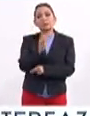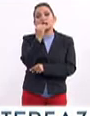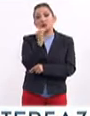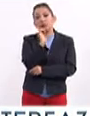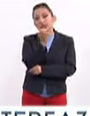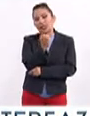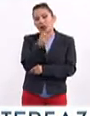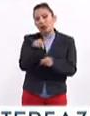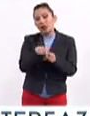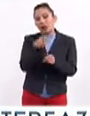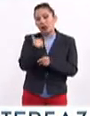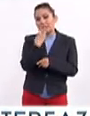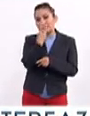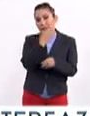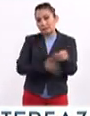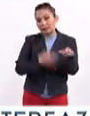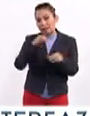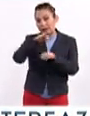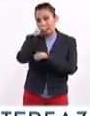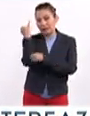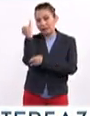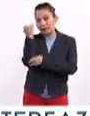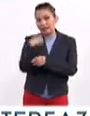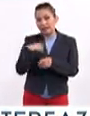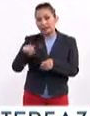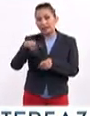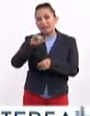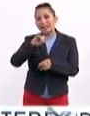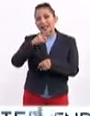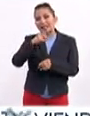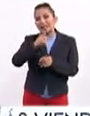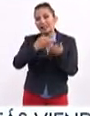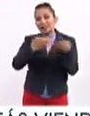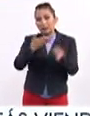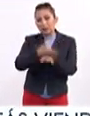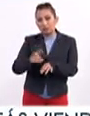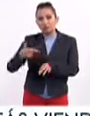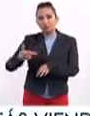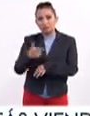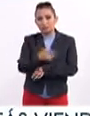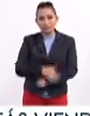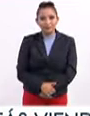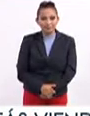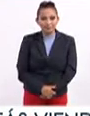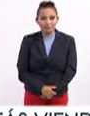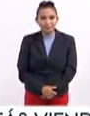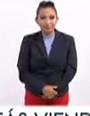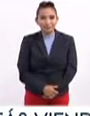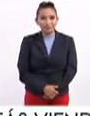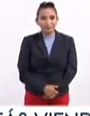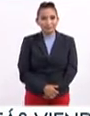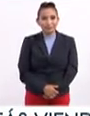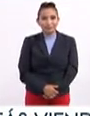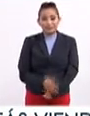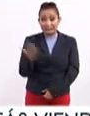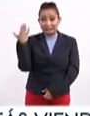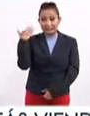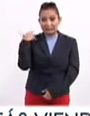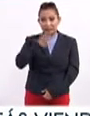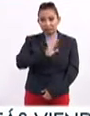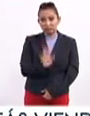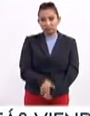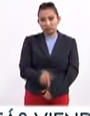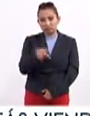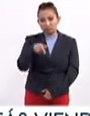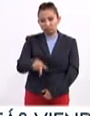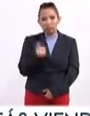de enero a partir de las 15 horas en el Jardín Principal de Cieneguilla, Tierra Blanca, Guanajuato. Y en días pasados